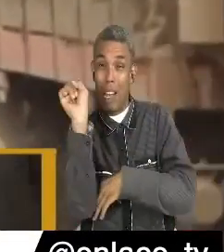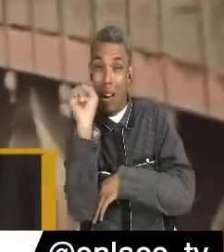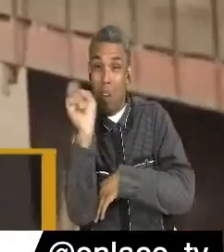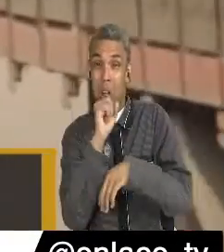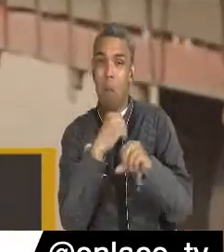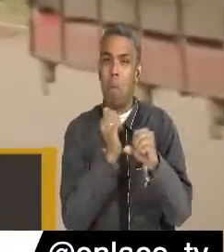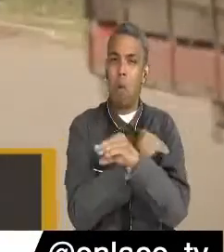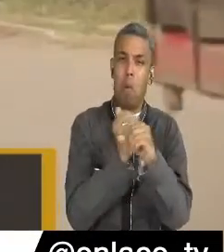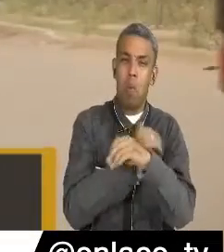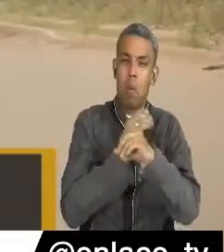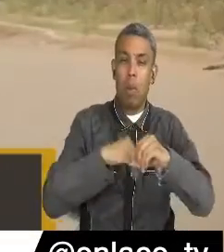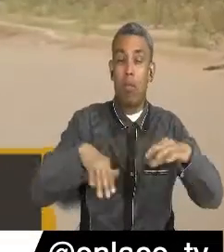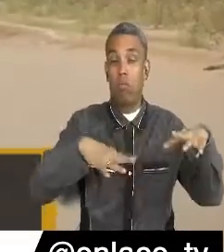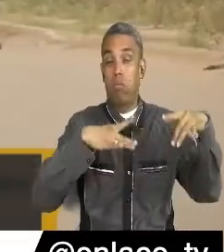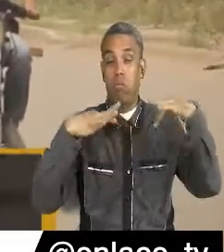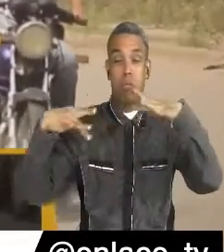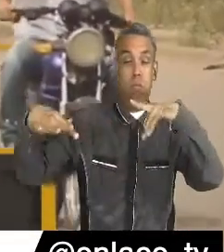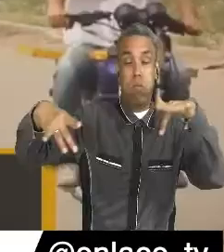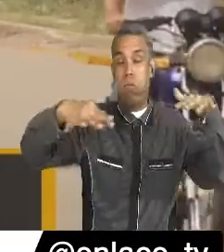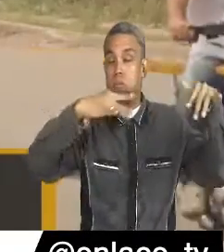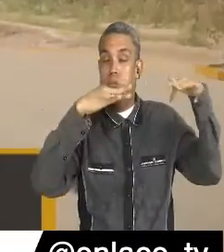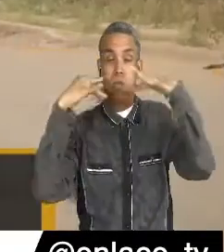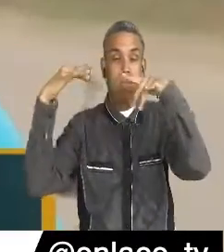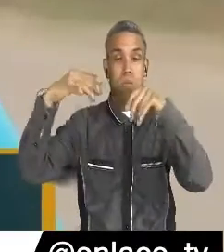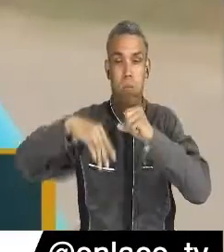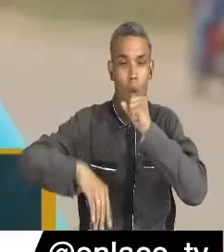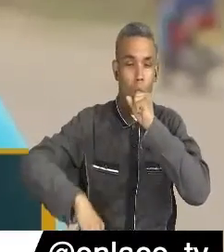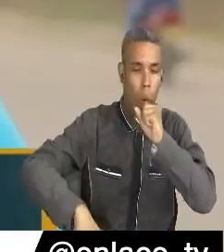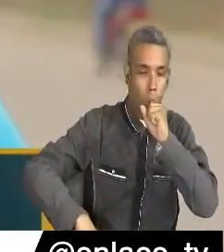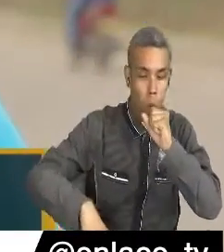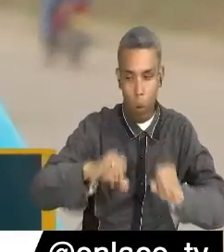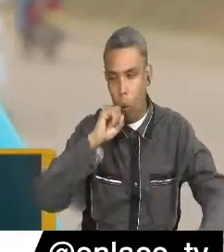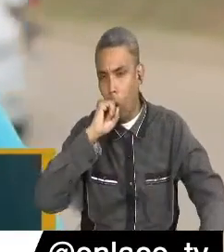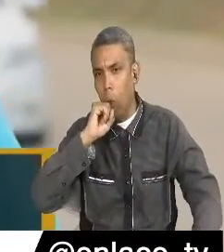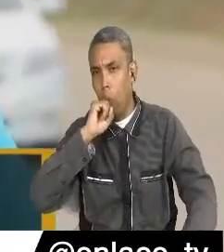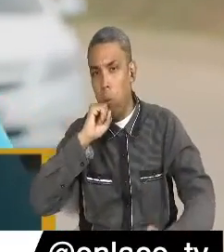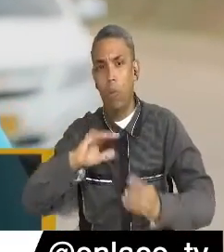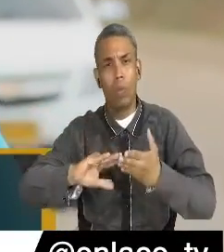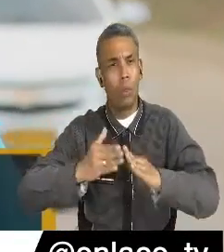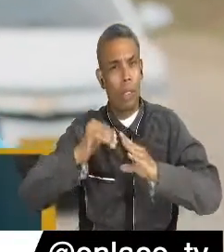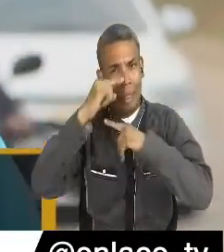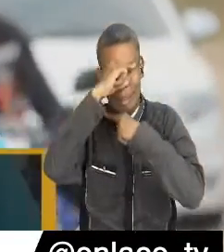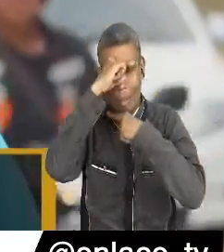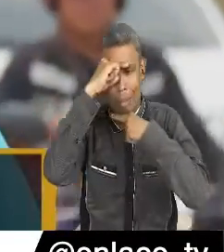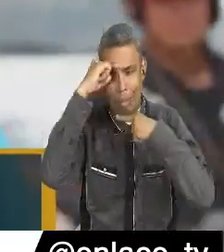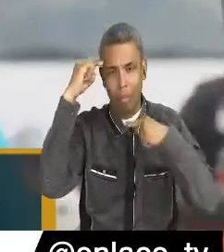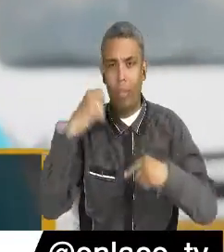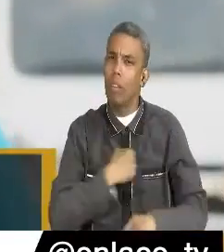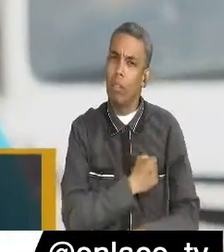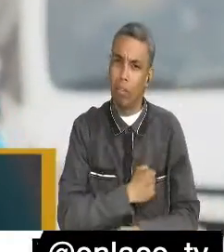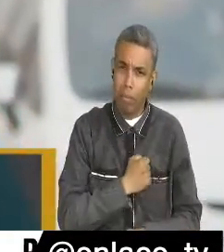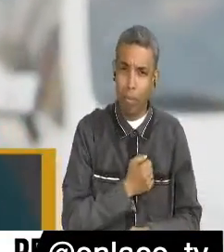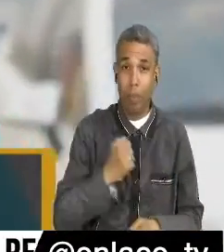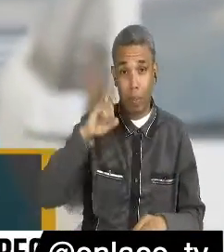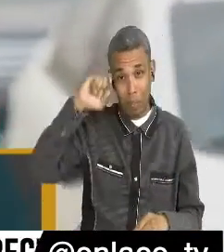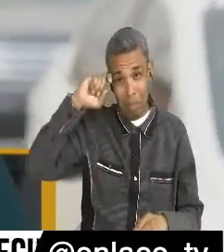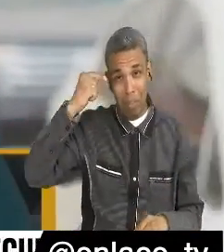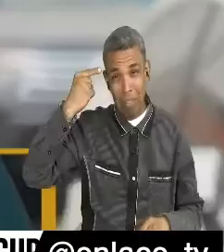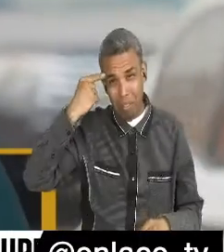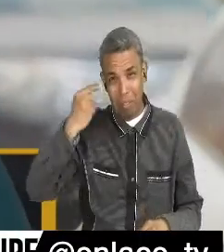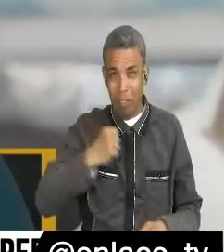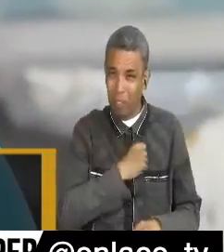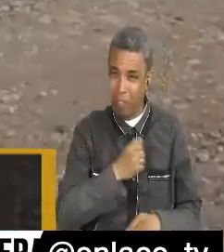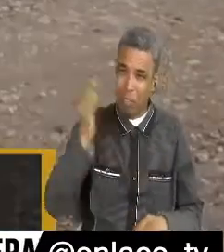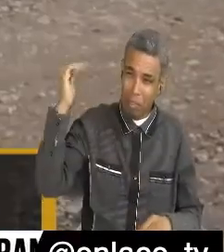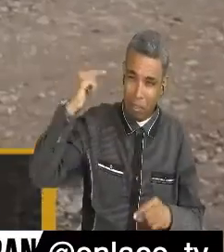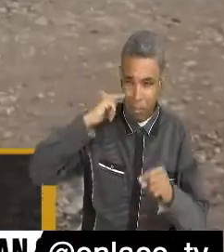llamado que estamos haciendo para que le echen un vistazo a la Comuna 6, a esta vía nacional que realmente se encuentra en muy